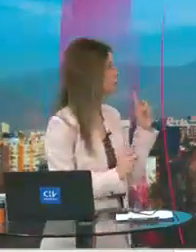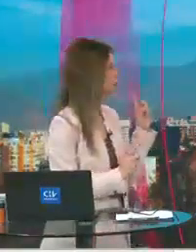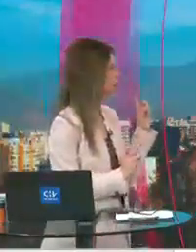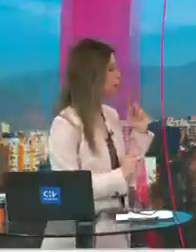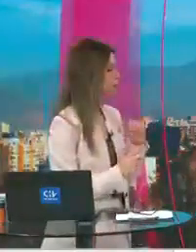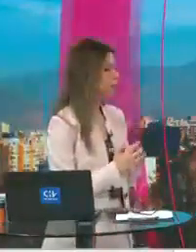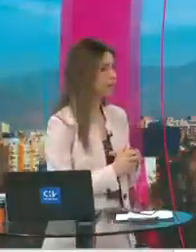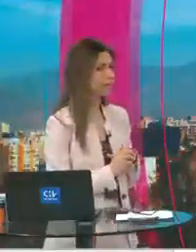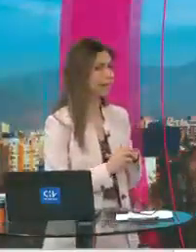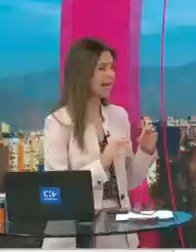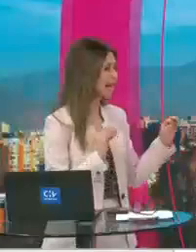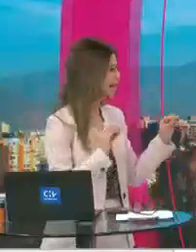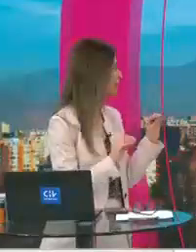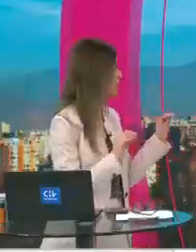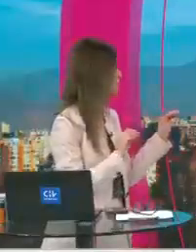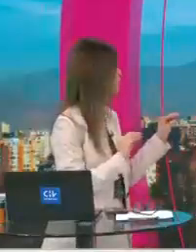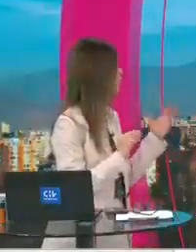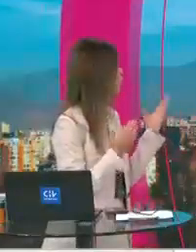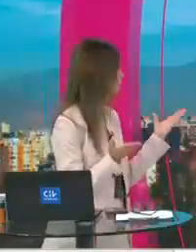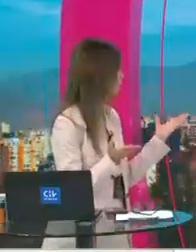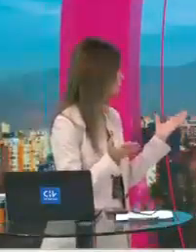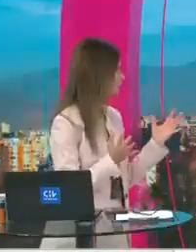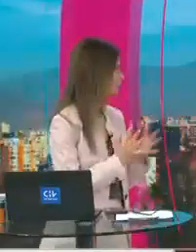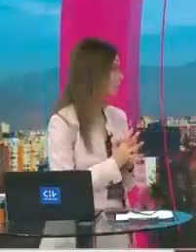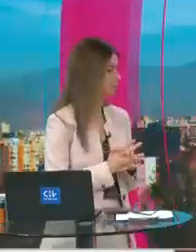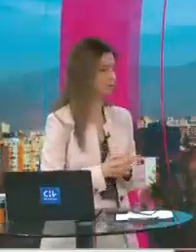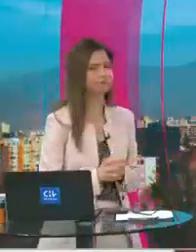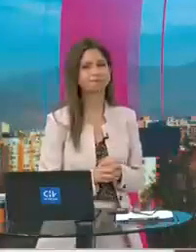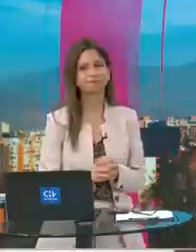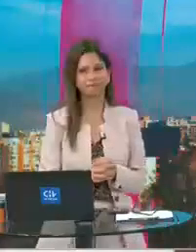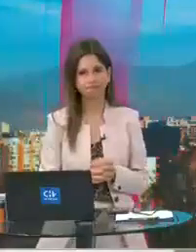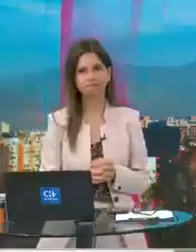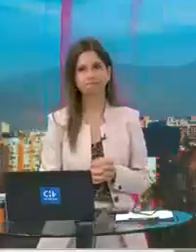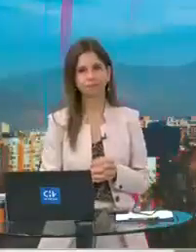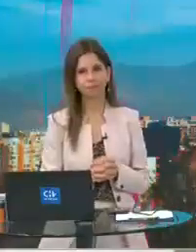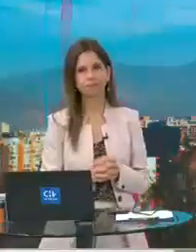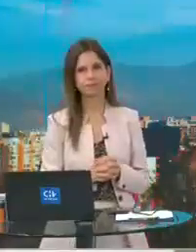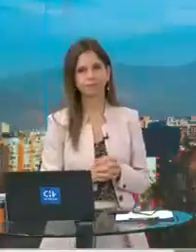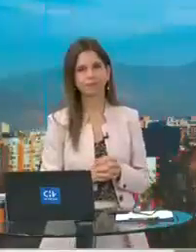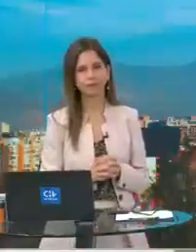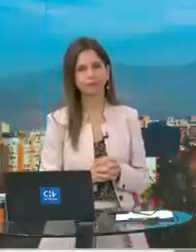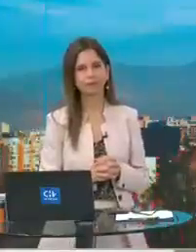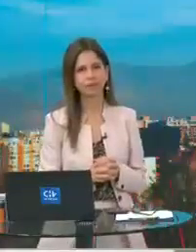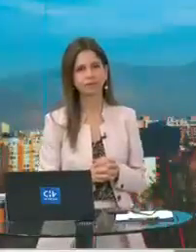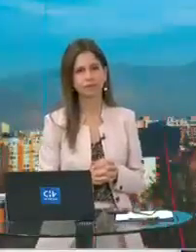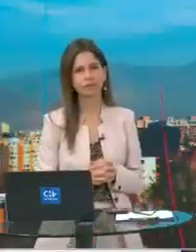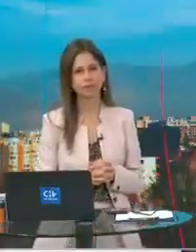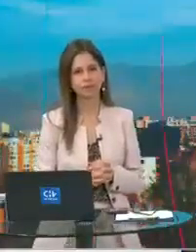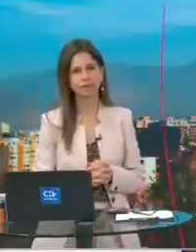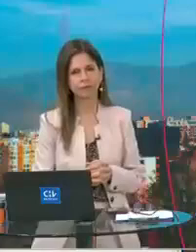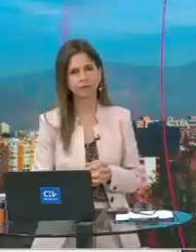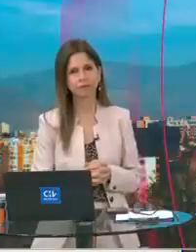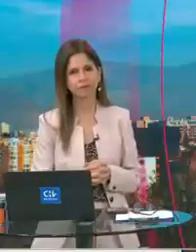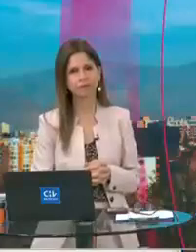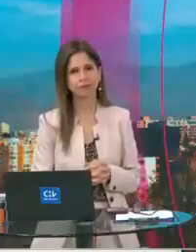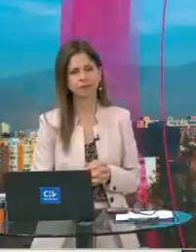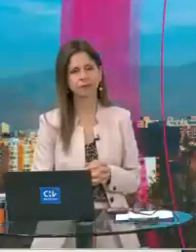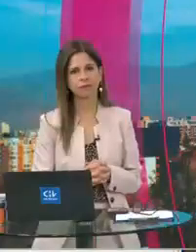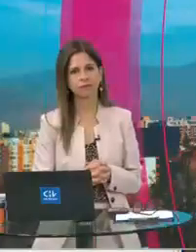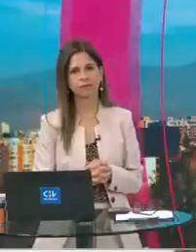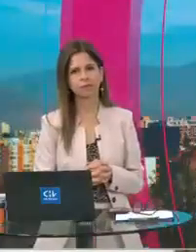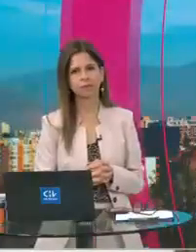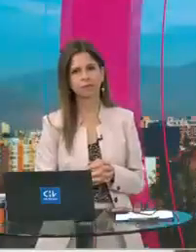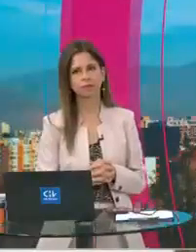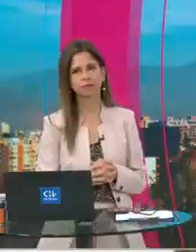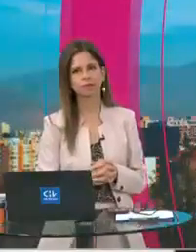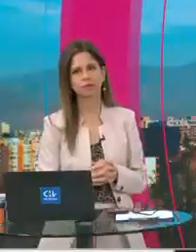día. Y se agregaría la posibilidad de optar. Exactamente, eso iba a decir, optar también porque el Estado se haga cargo también